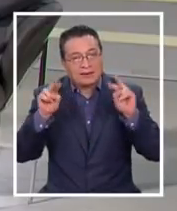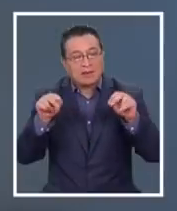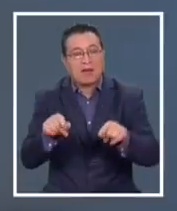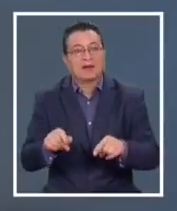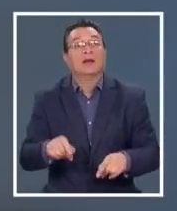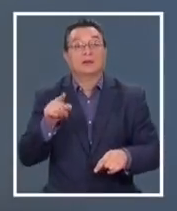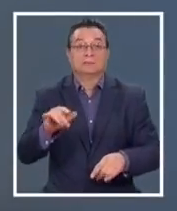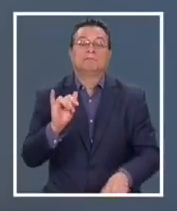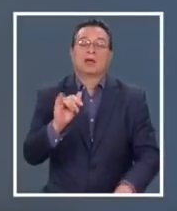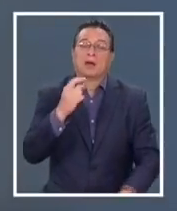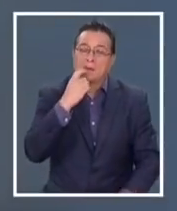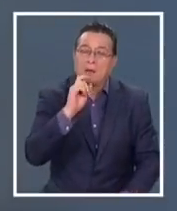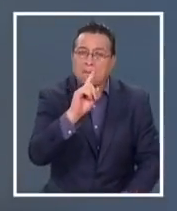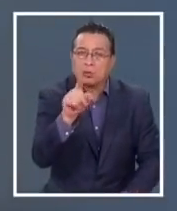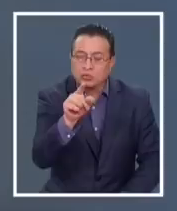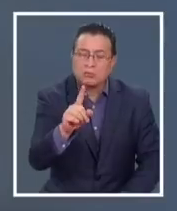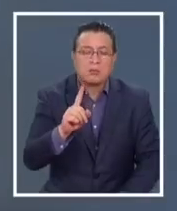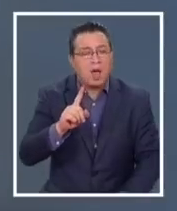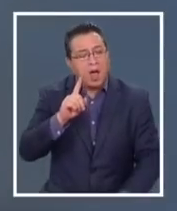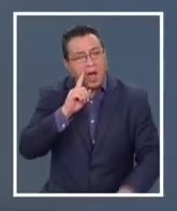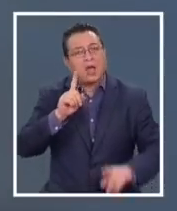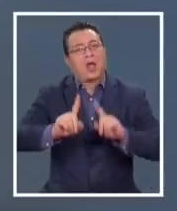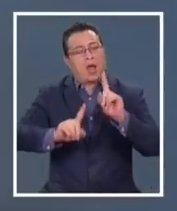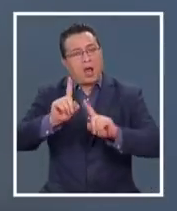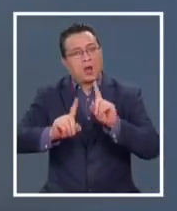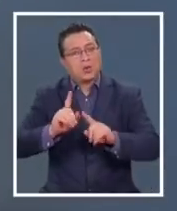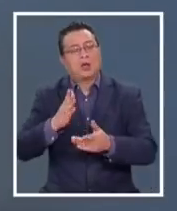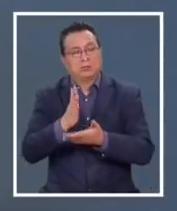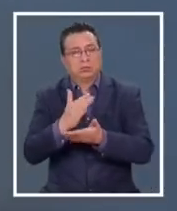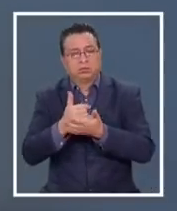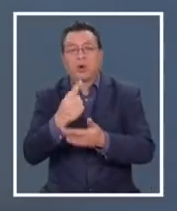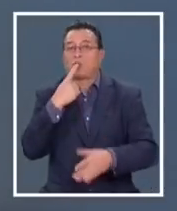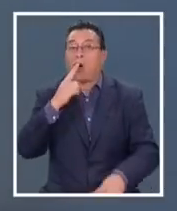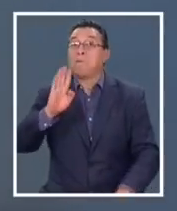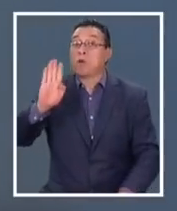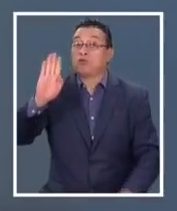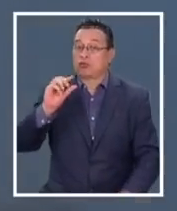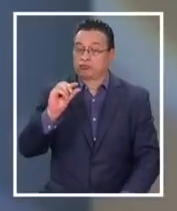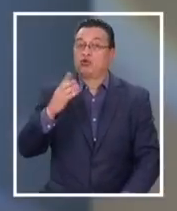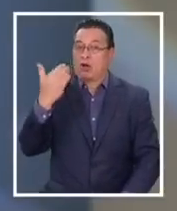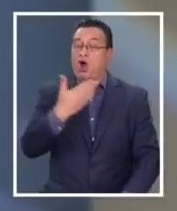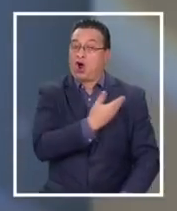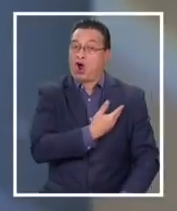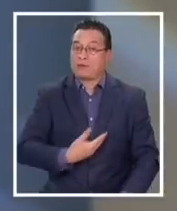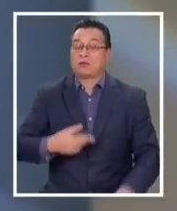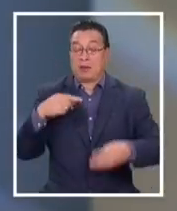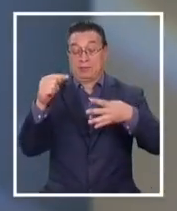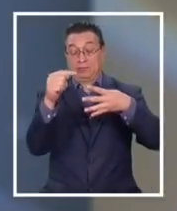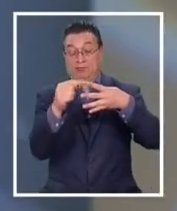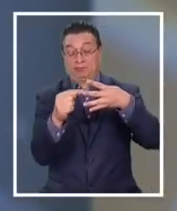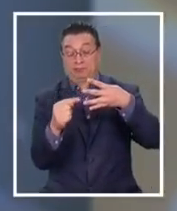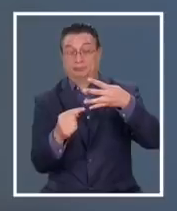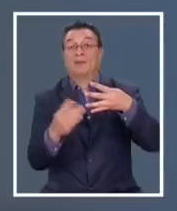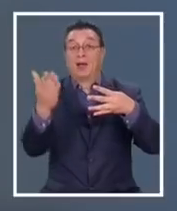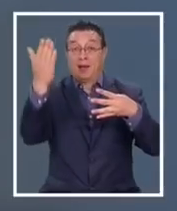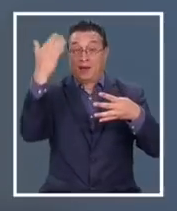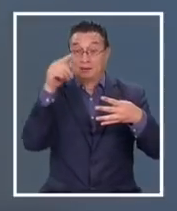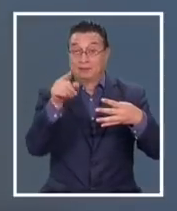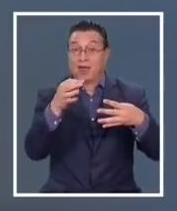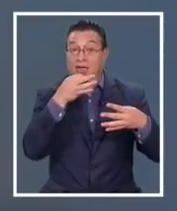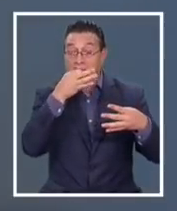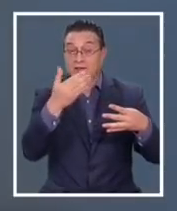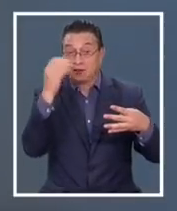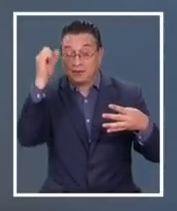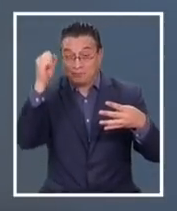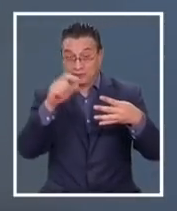subsecretaria, uno podría decir que hay de alguna medida hay una promesa incumplida de este gobierno que dentro de los temas de prioridades que tenía era precisamente